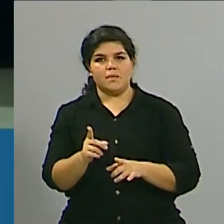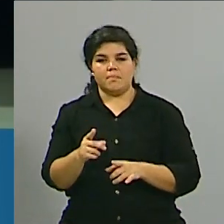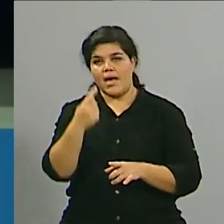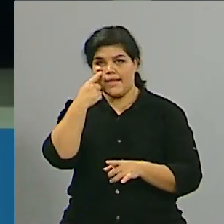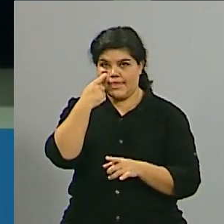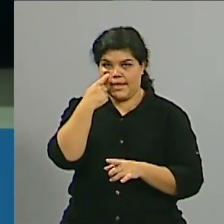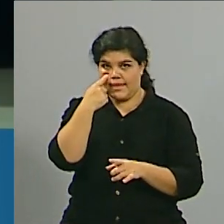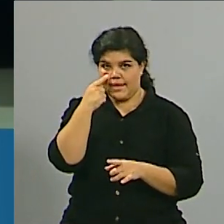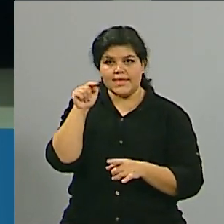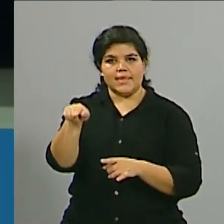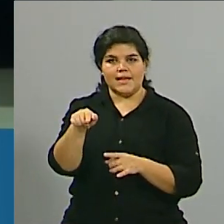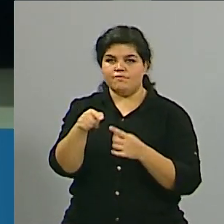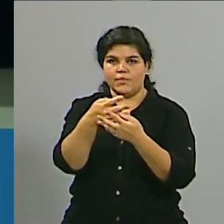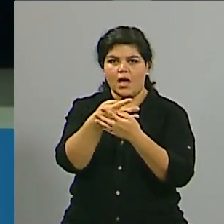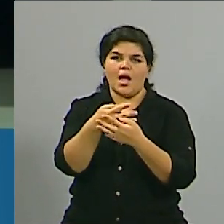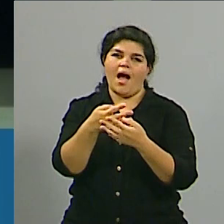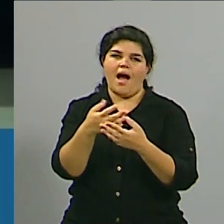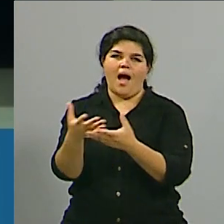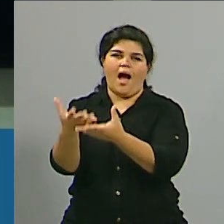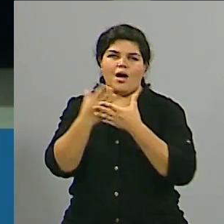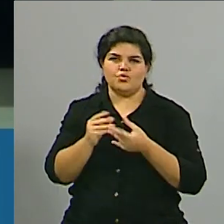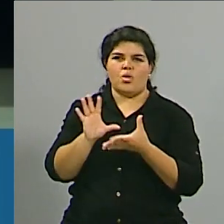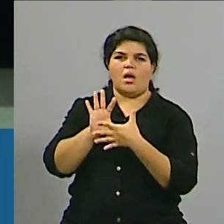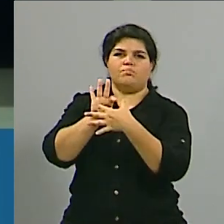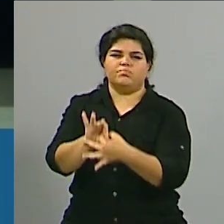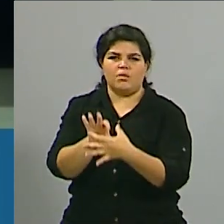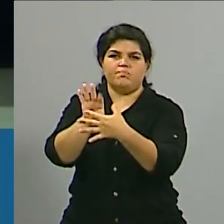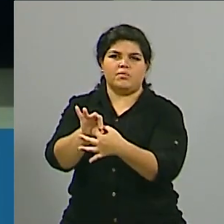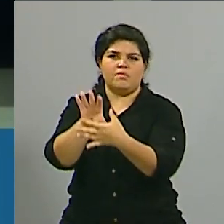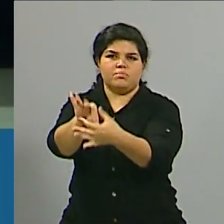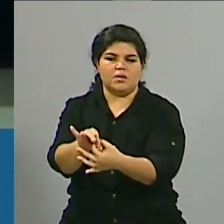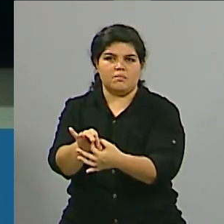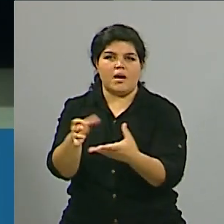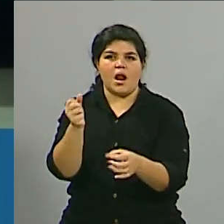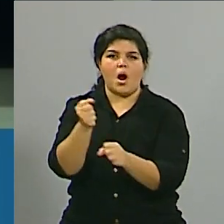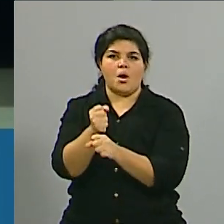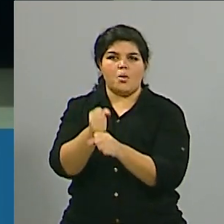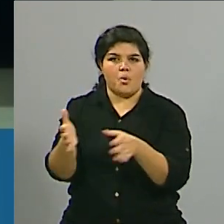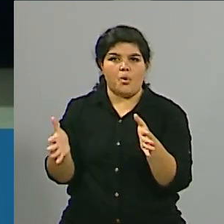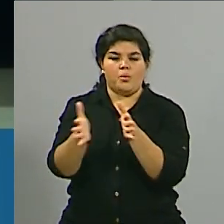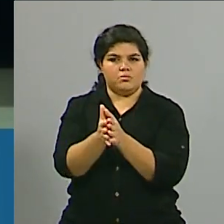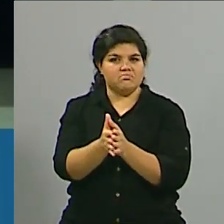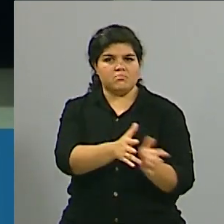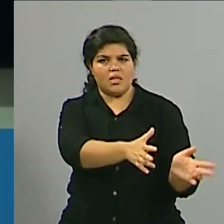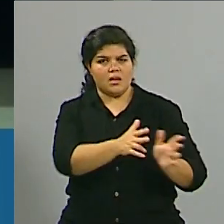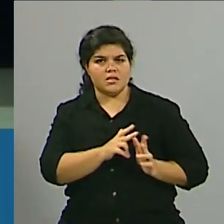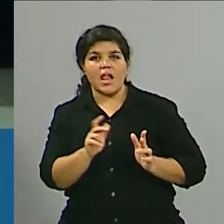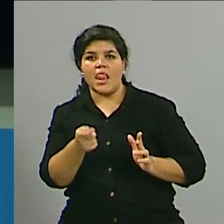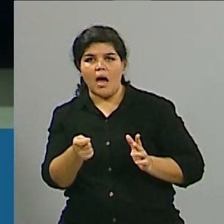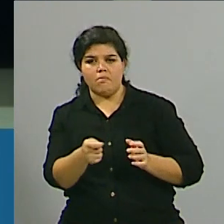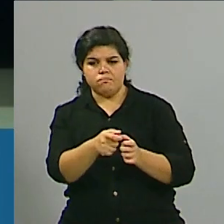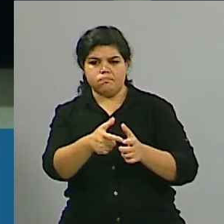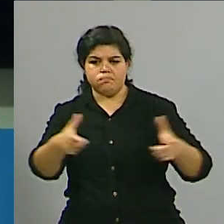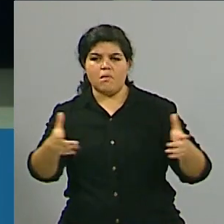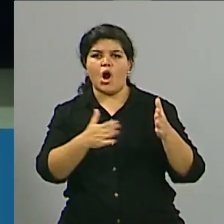nexo el gobierno provincial para trabajar. Bien vos marcás que la Valle ha crecido y nosotros reconocemos un crecimiento, pero un